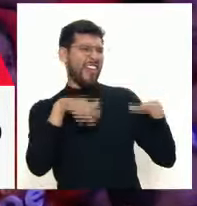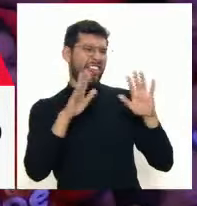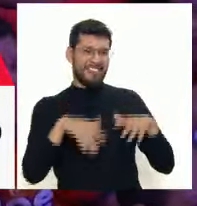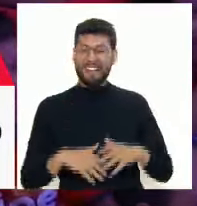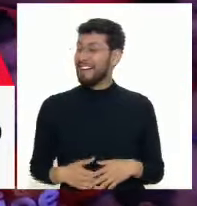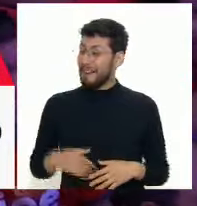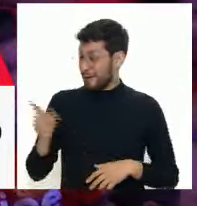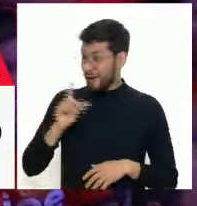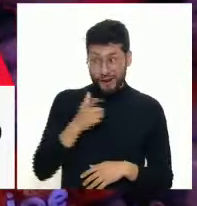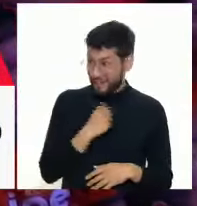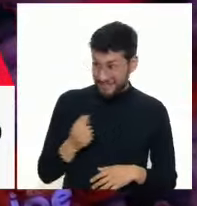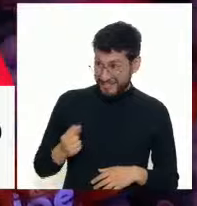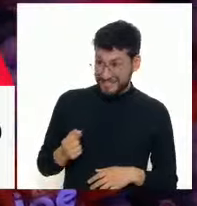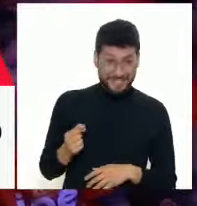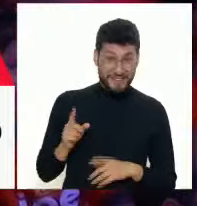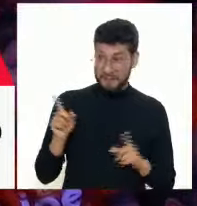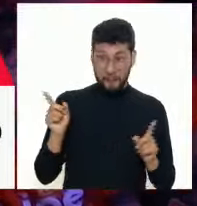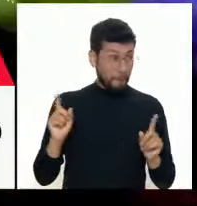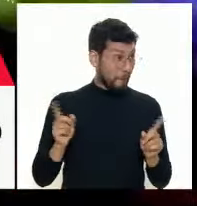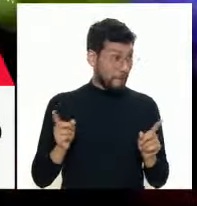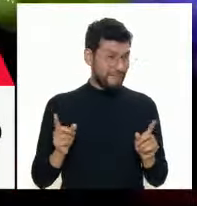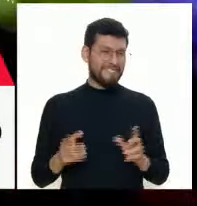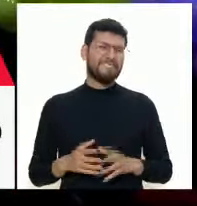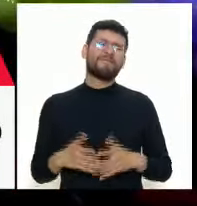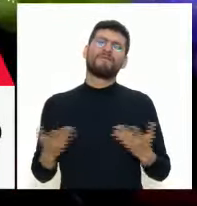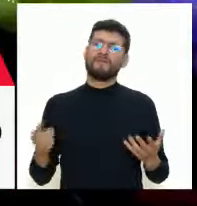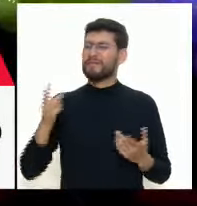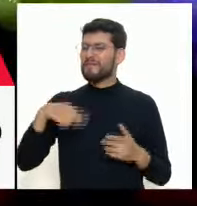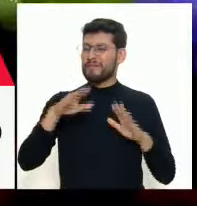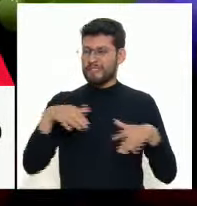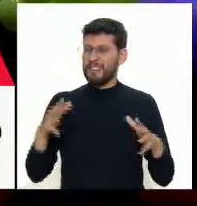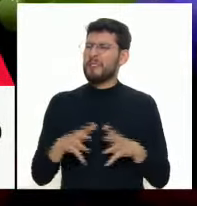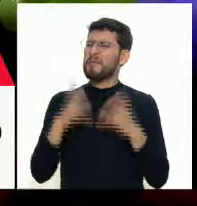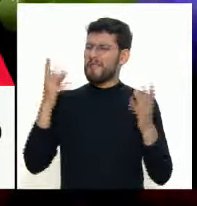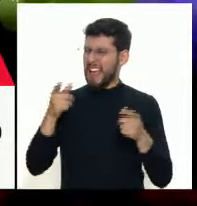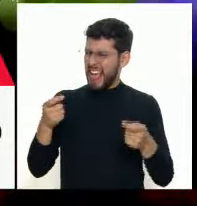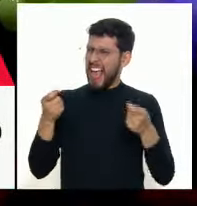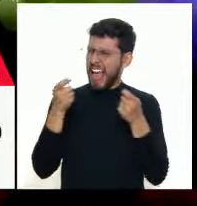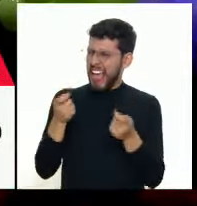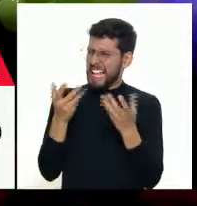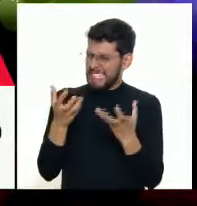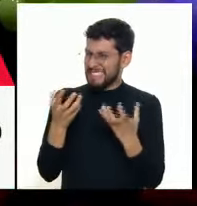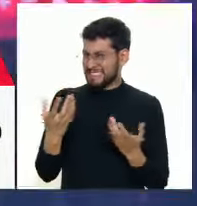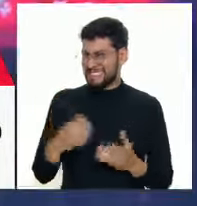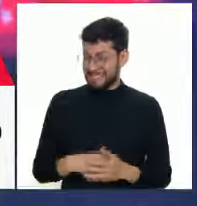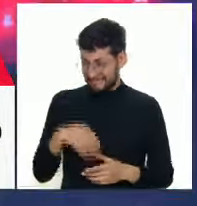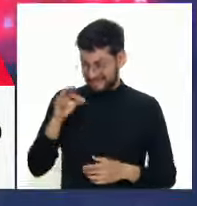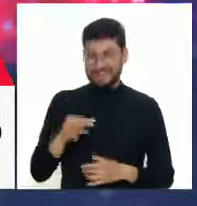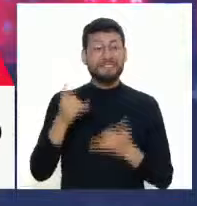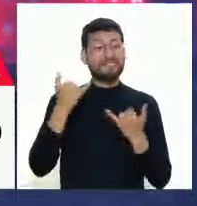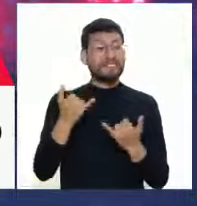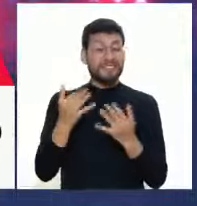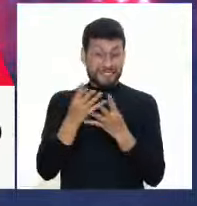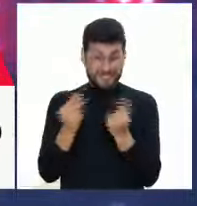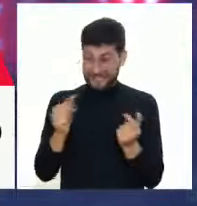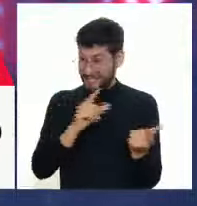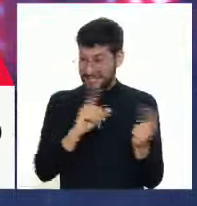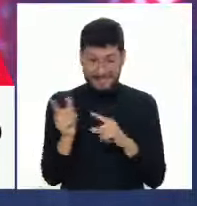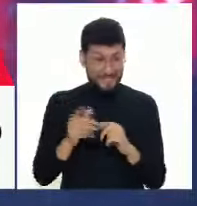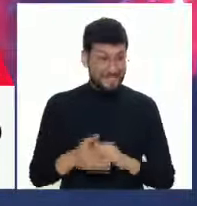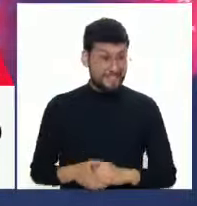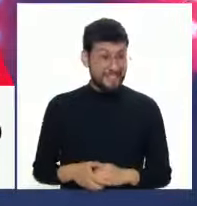Creo que no les ha gustado. Es que son niños muy exigentes, como tiene que ser. Vamos a hacer que desaparezca. ¿Están listos?